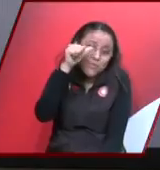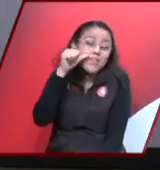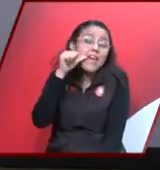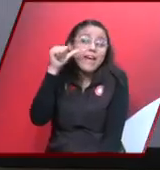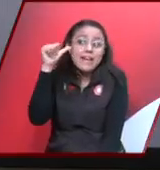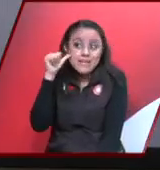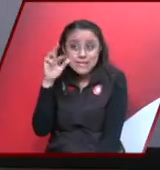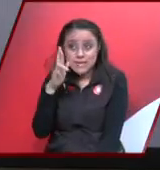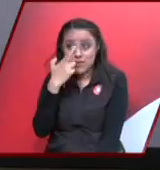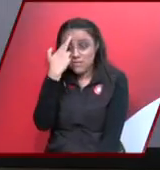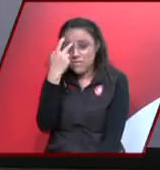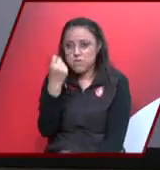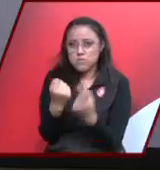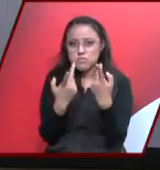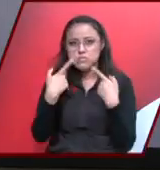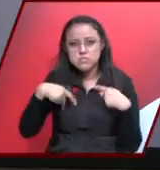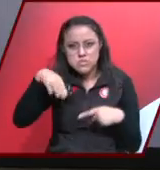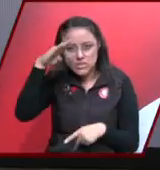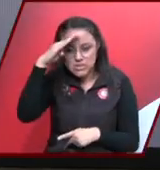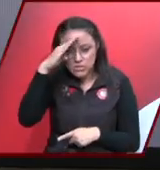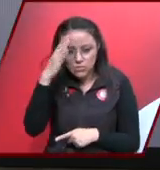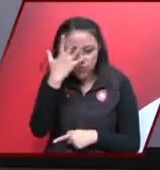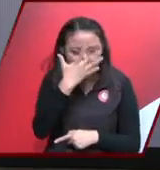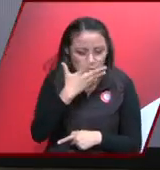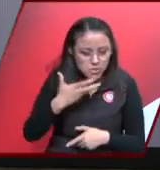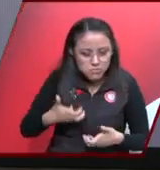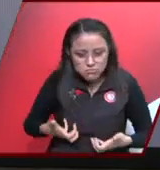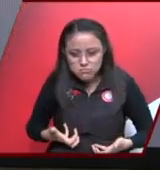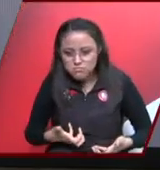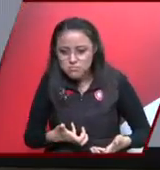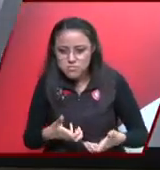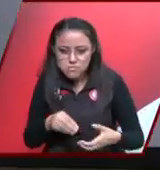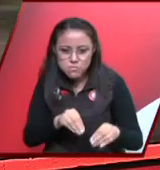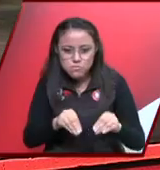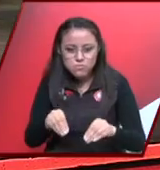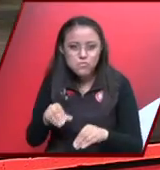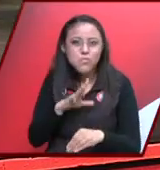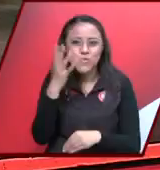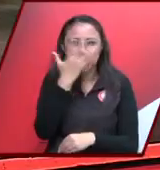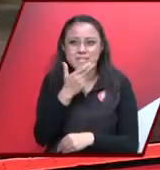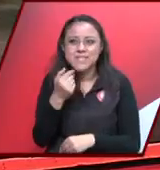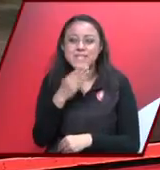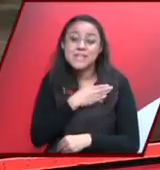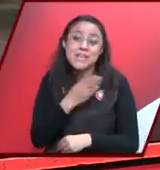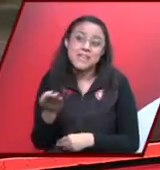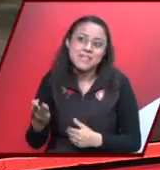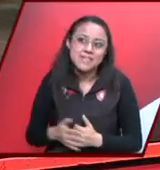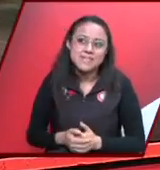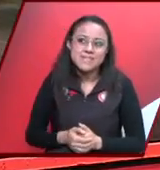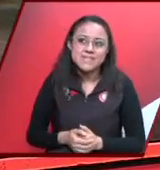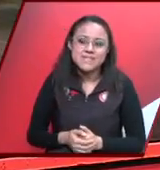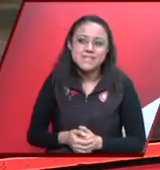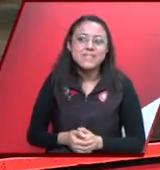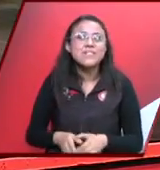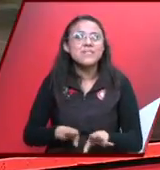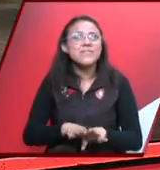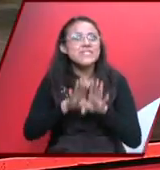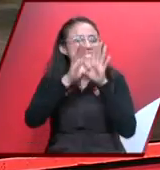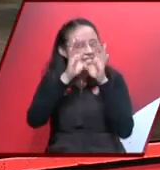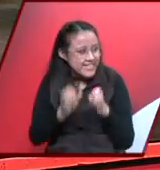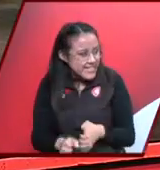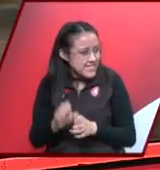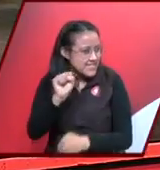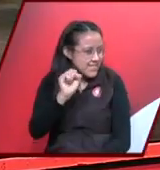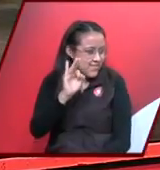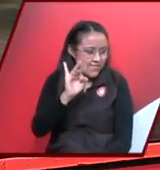ayer, pero algunos llegan a pensar que es como decoración de la avenida. Hazme favor. Qué bueno. Cosa, ¿verdad? Pero bueno. ¿Cómo estás, Sofi